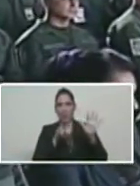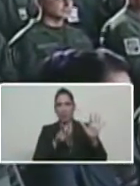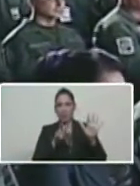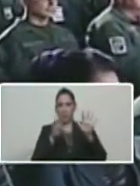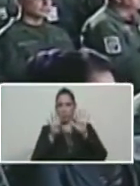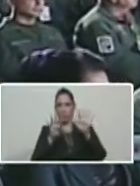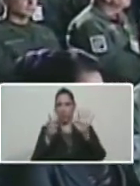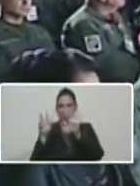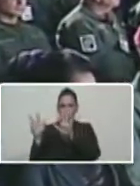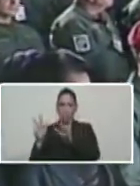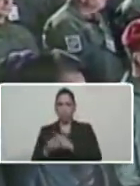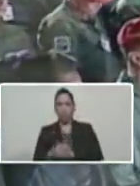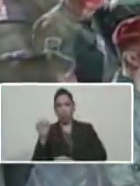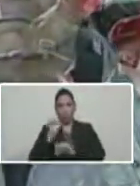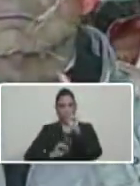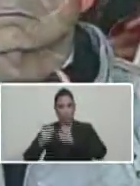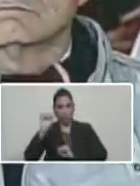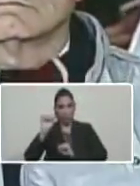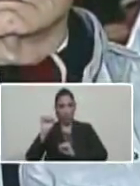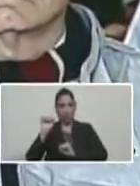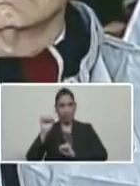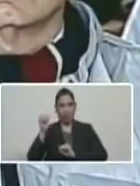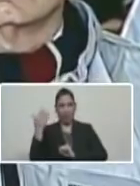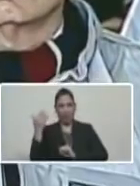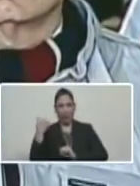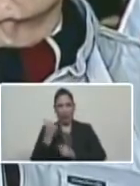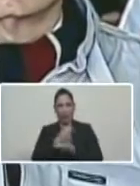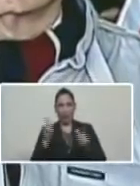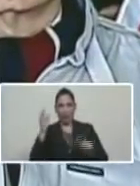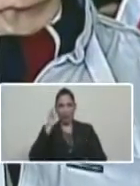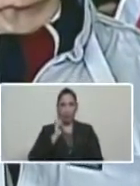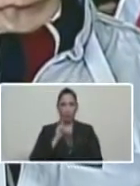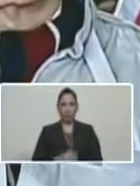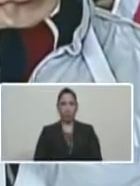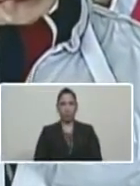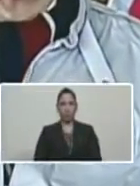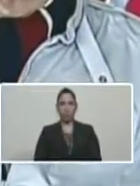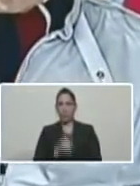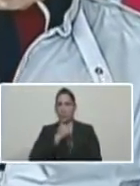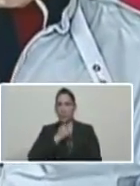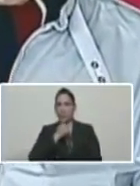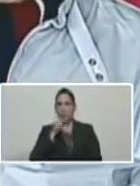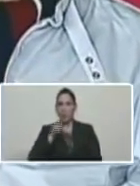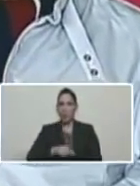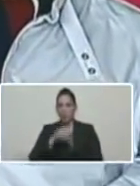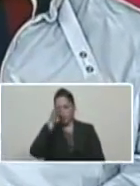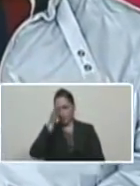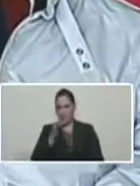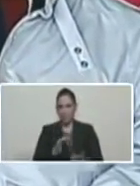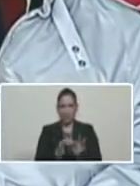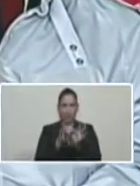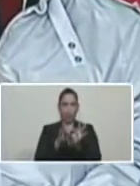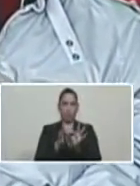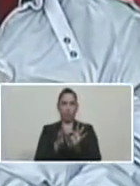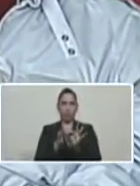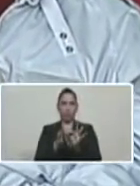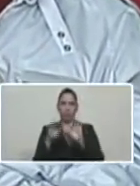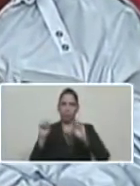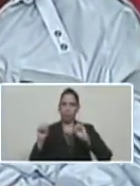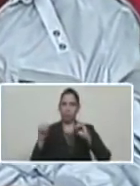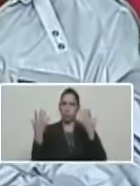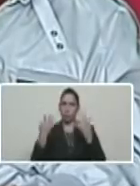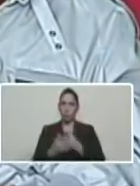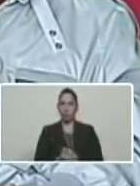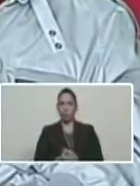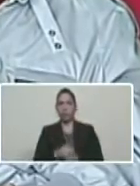obligación no solo de defenderse y resistir, sino también tener la fiel determinación de lograr el desmontaje